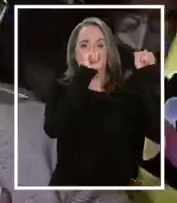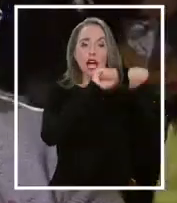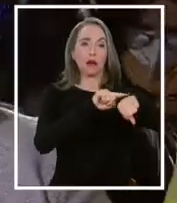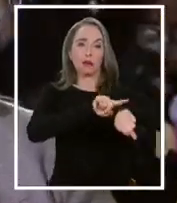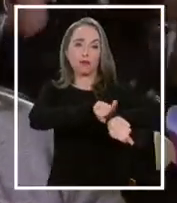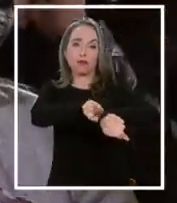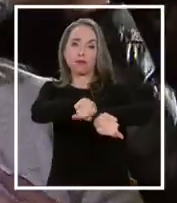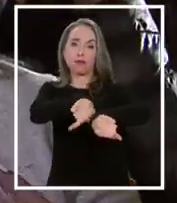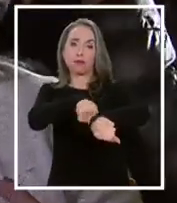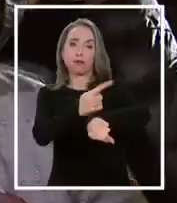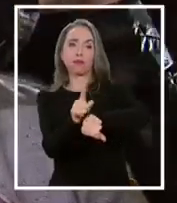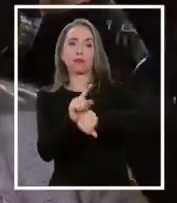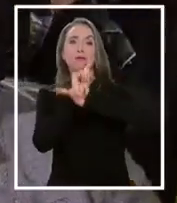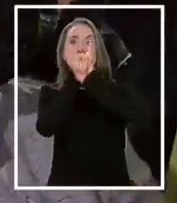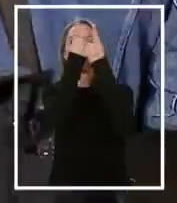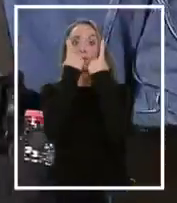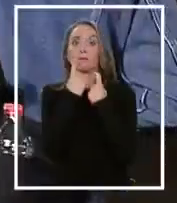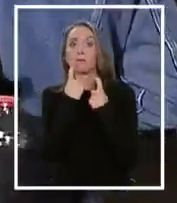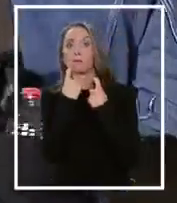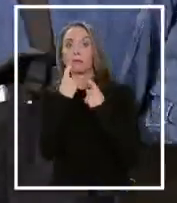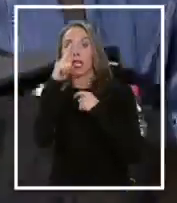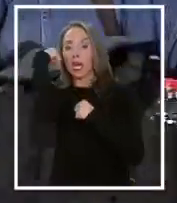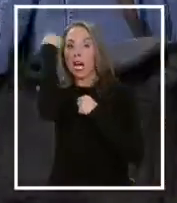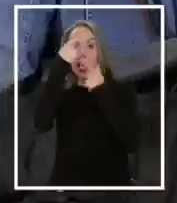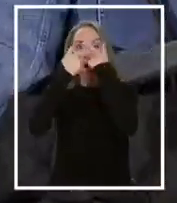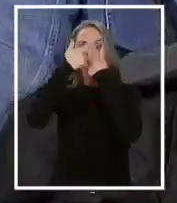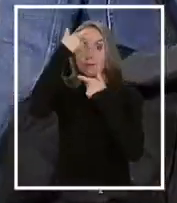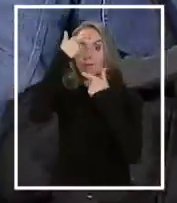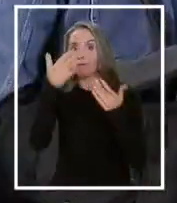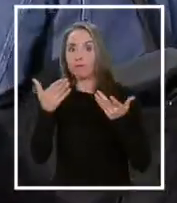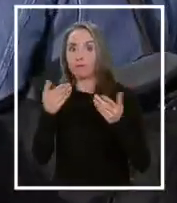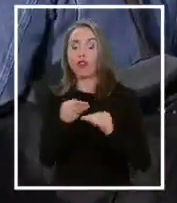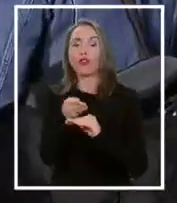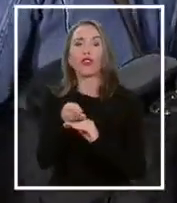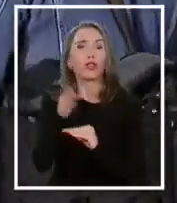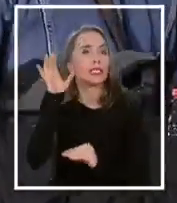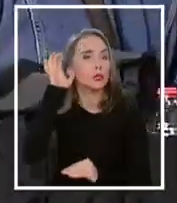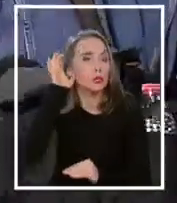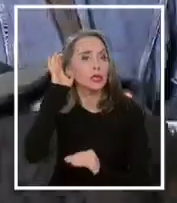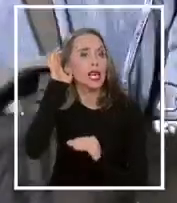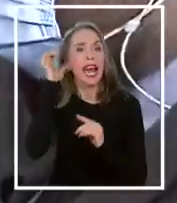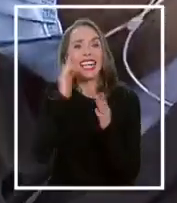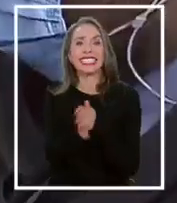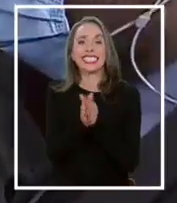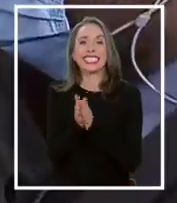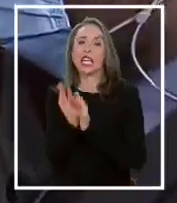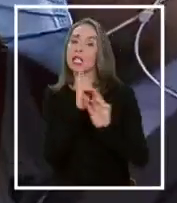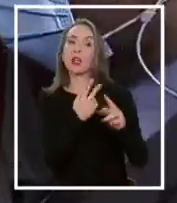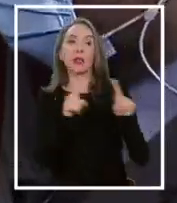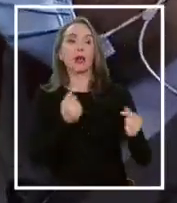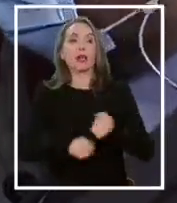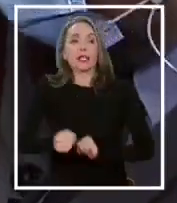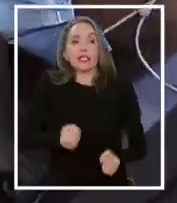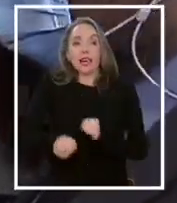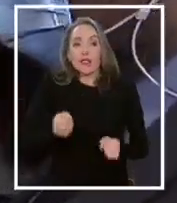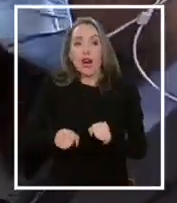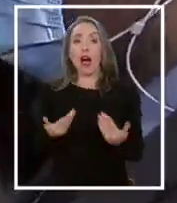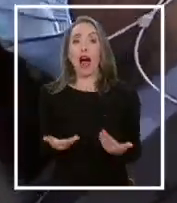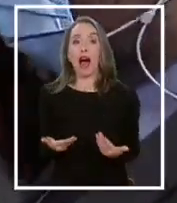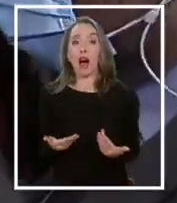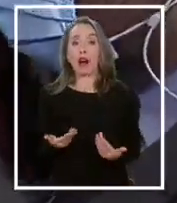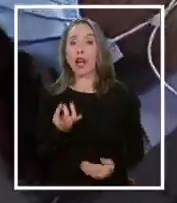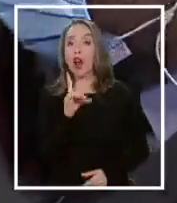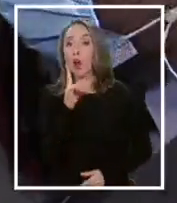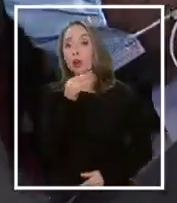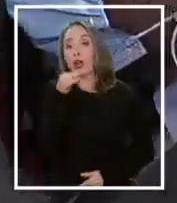minutos pasaron la incertidumbre se apoderó de los rostros que llegaron a escuchar un resultado diferente que el ánimo del nerviosismo en este momento